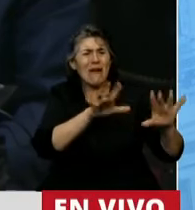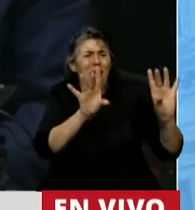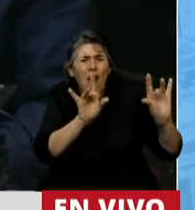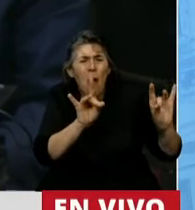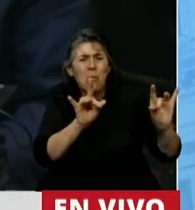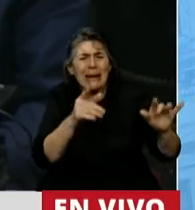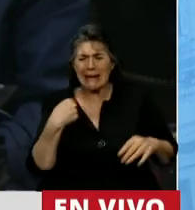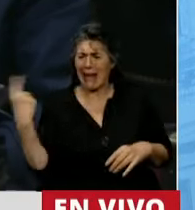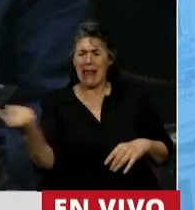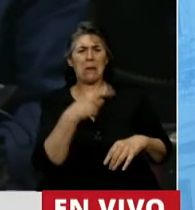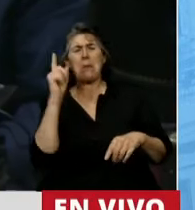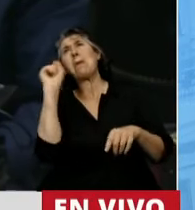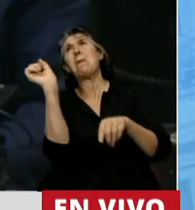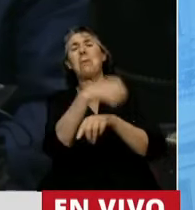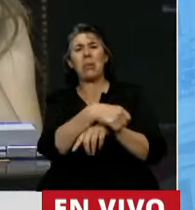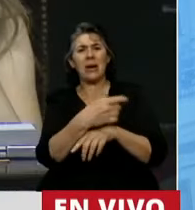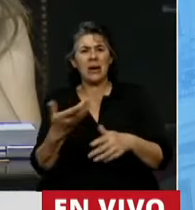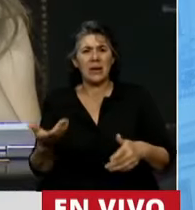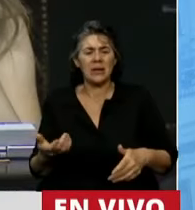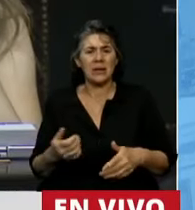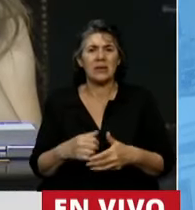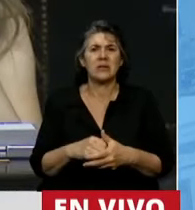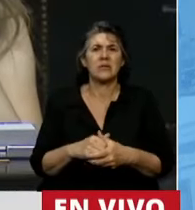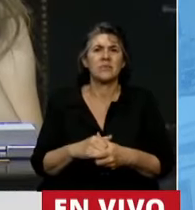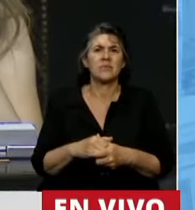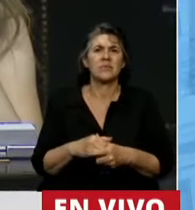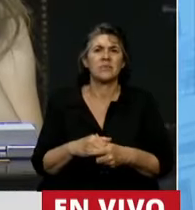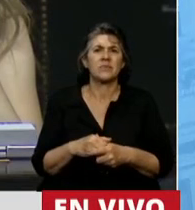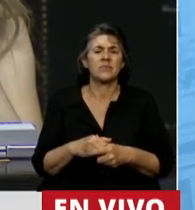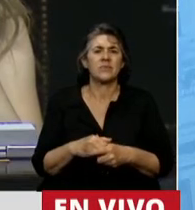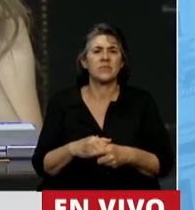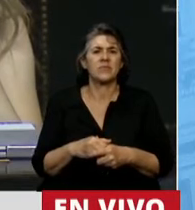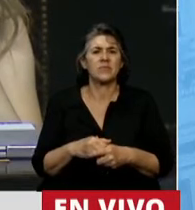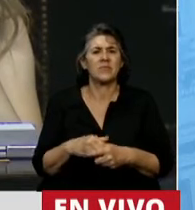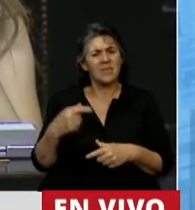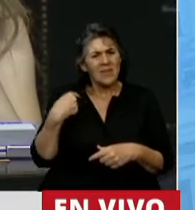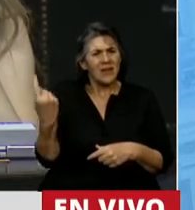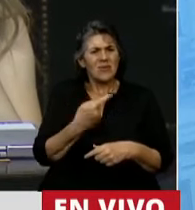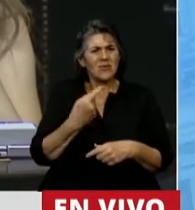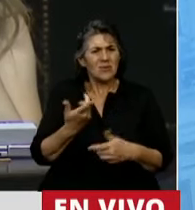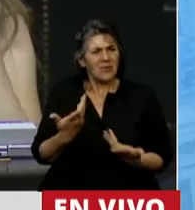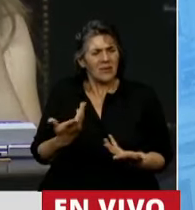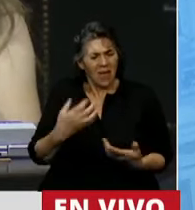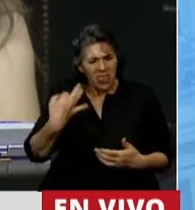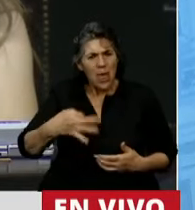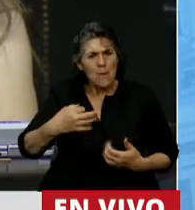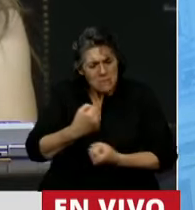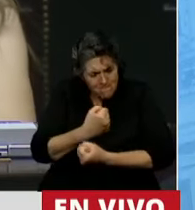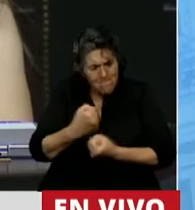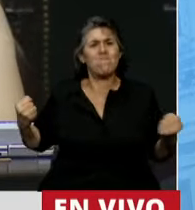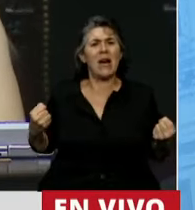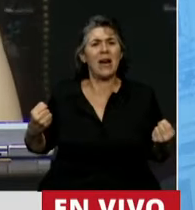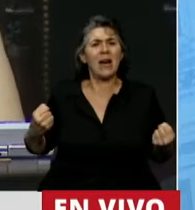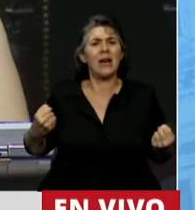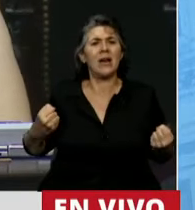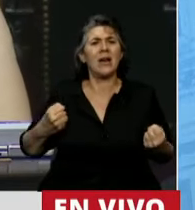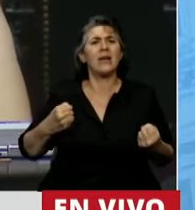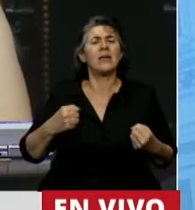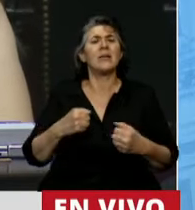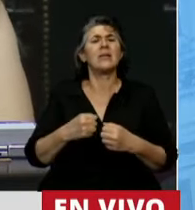situación? ¿Cómo puede ser que no nos animemos a dar este paso